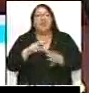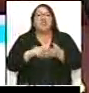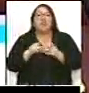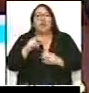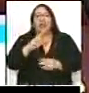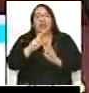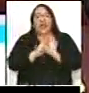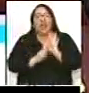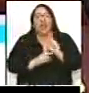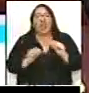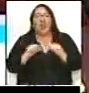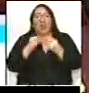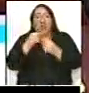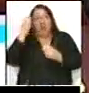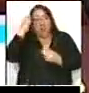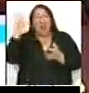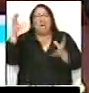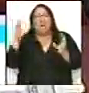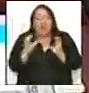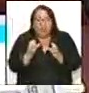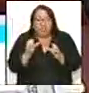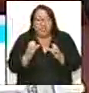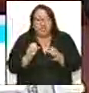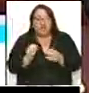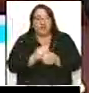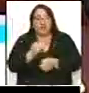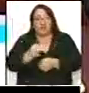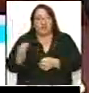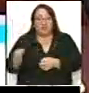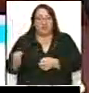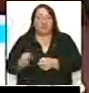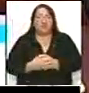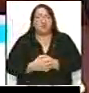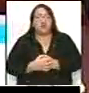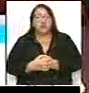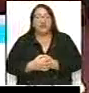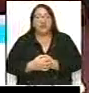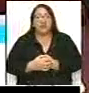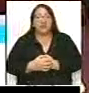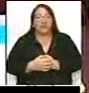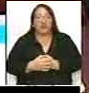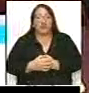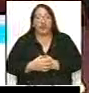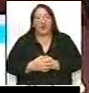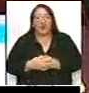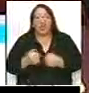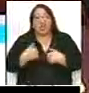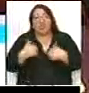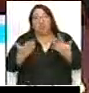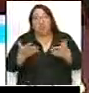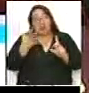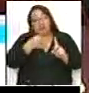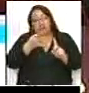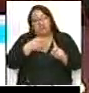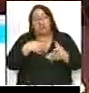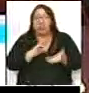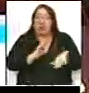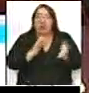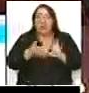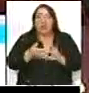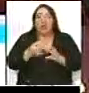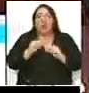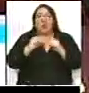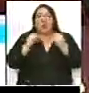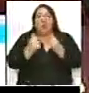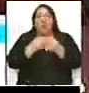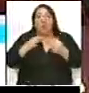presencia en una tercera parte de las regiones del país que tenga, digamos, las condiciones para transformarse en partido